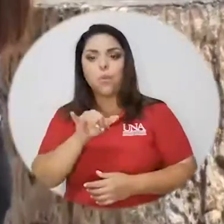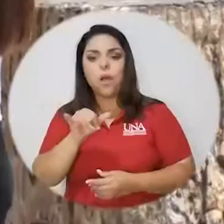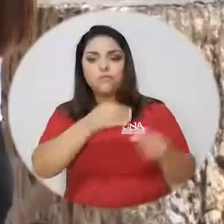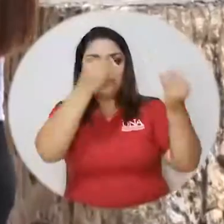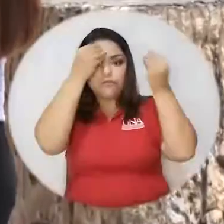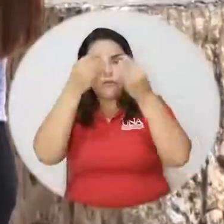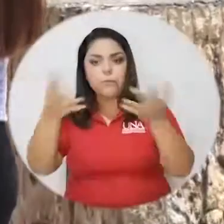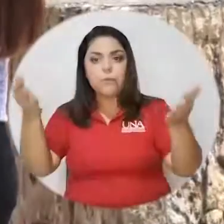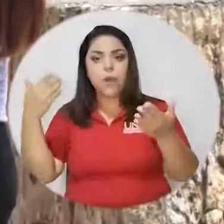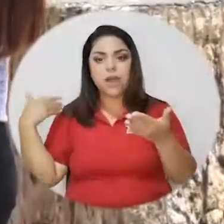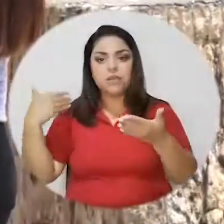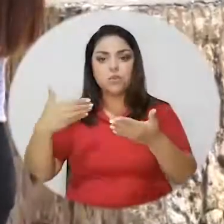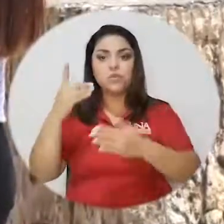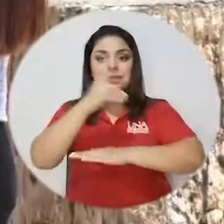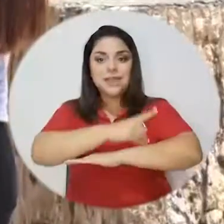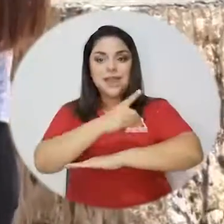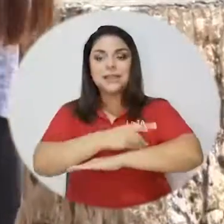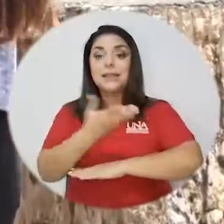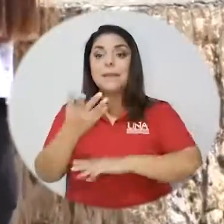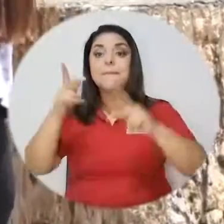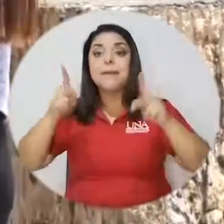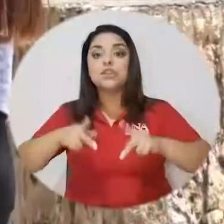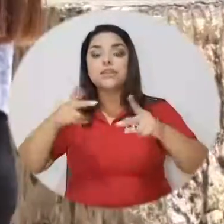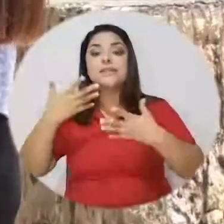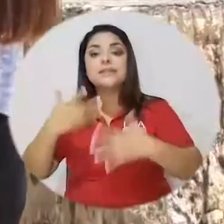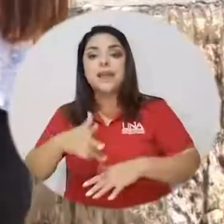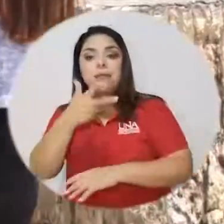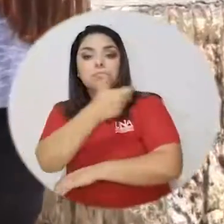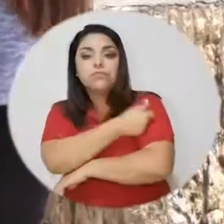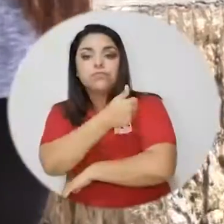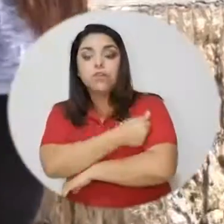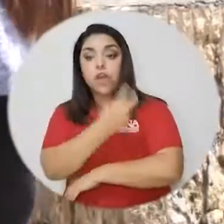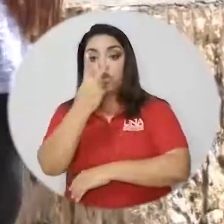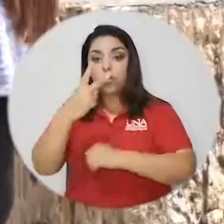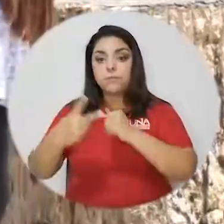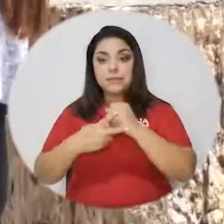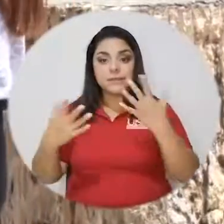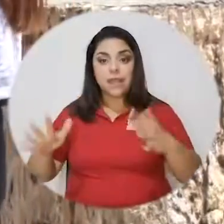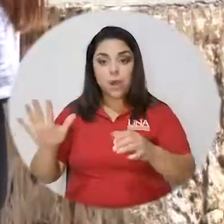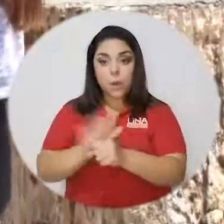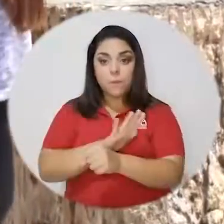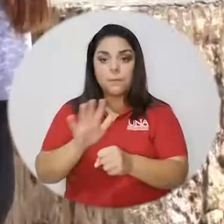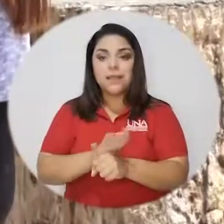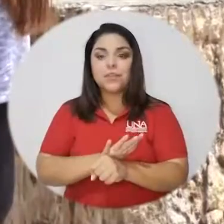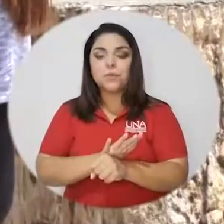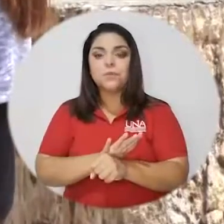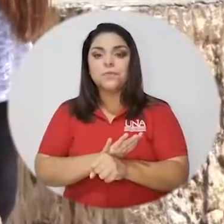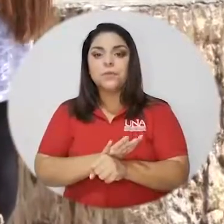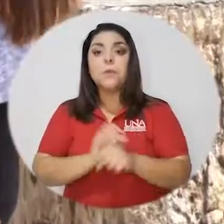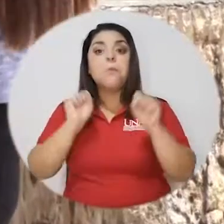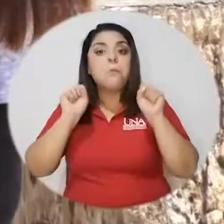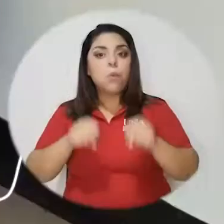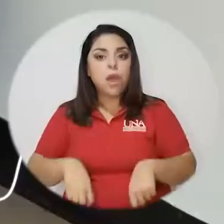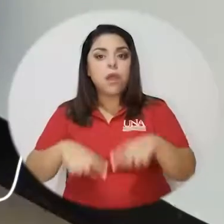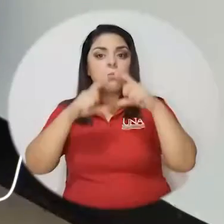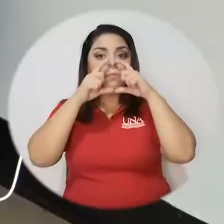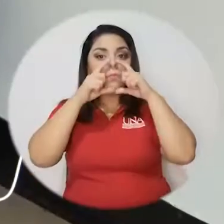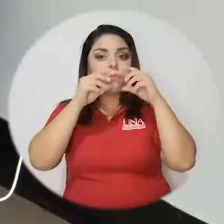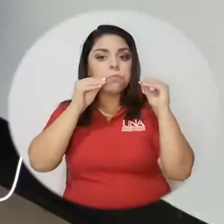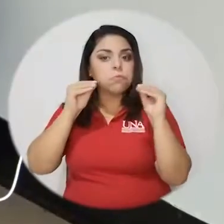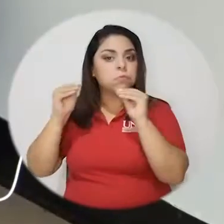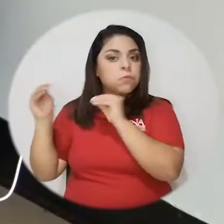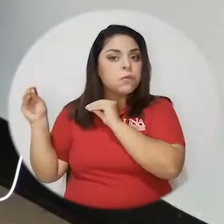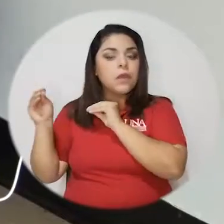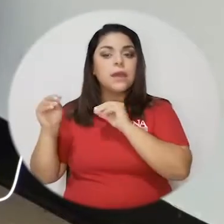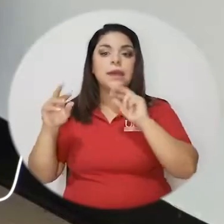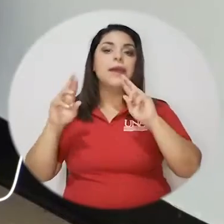los Estados Unidos, salió hace unos días, de que las personas con el esquema completo de vacunación podrían